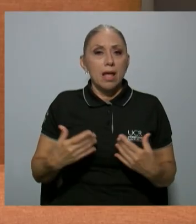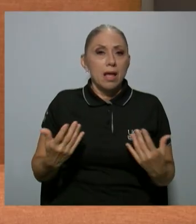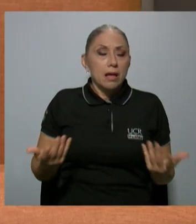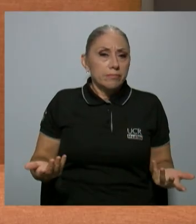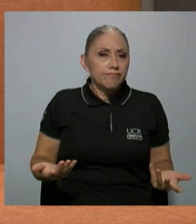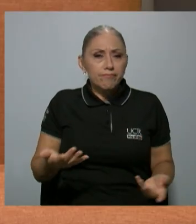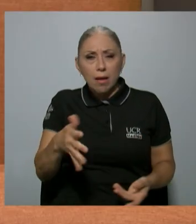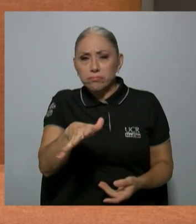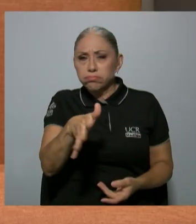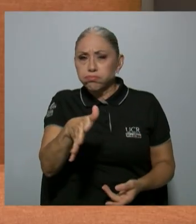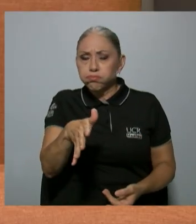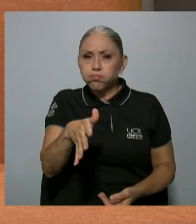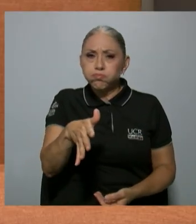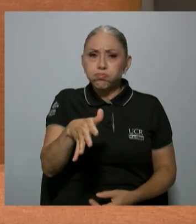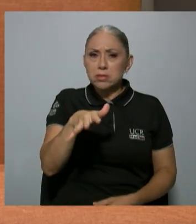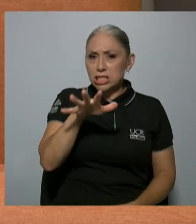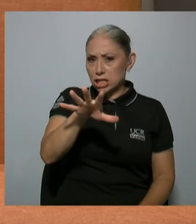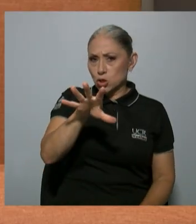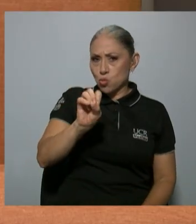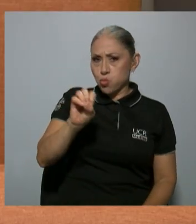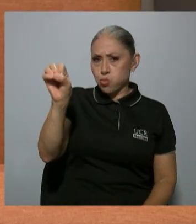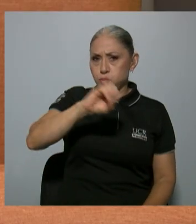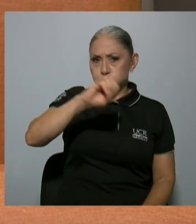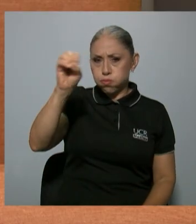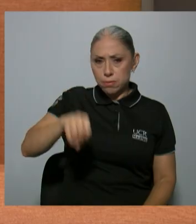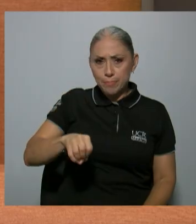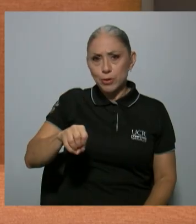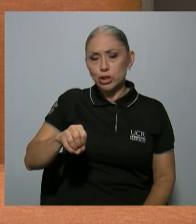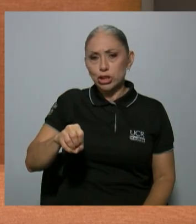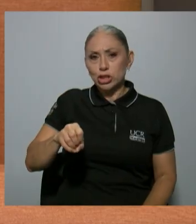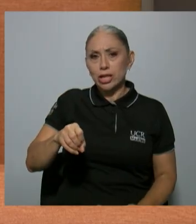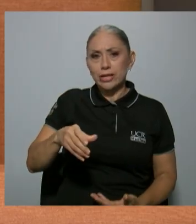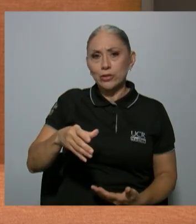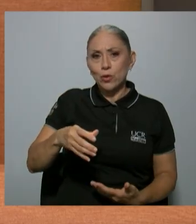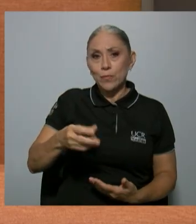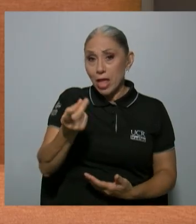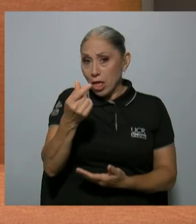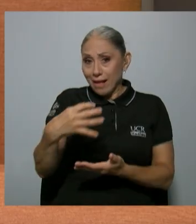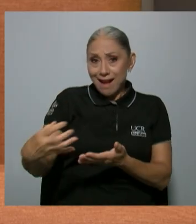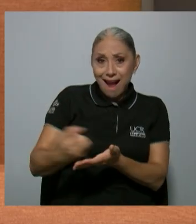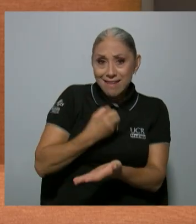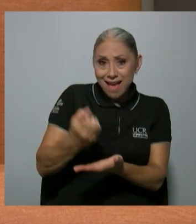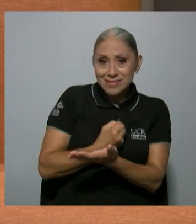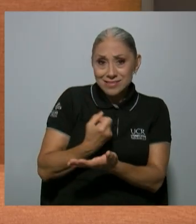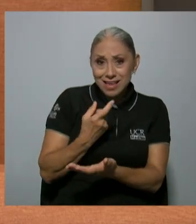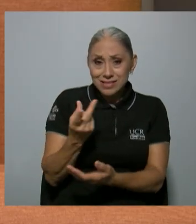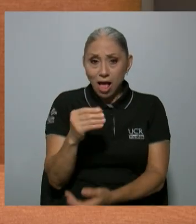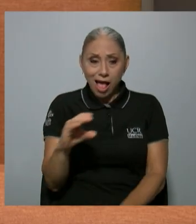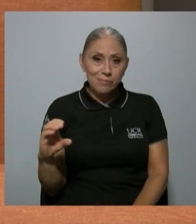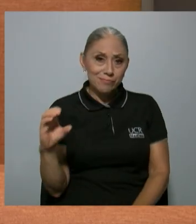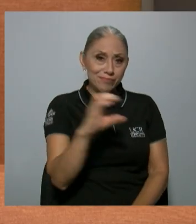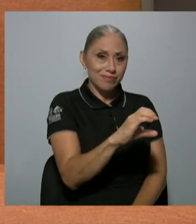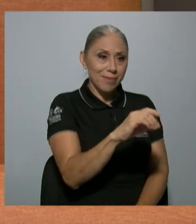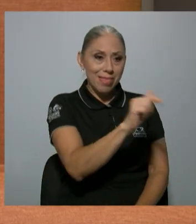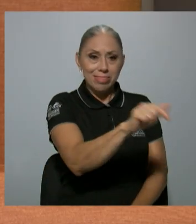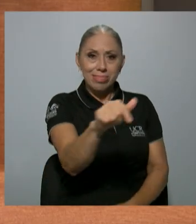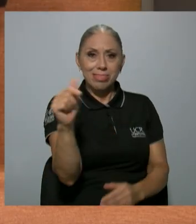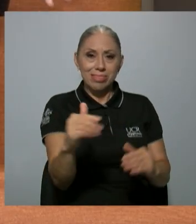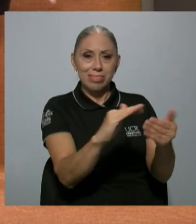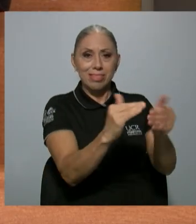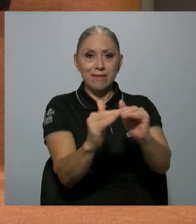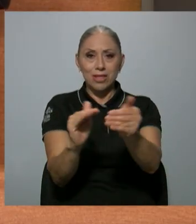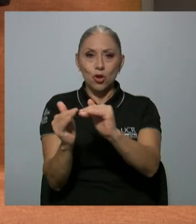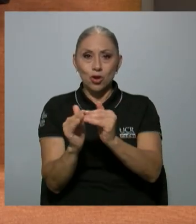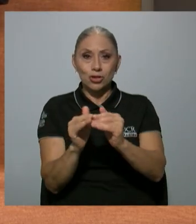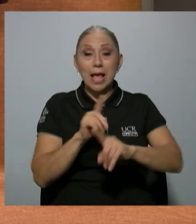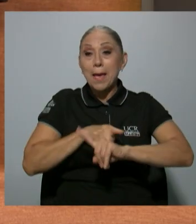Más o menos un 50% de las ganancias estarían yendo a esos territorios. Mientras tanto, el proyecto